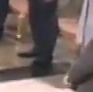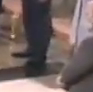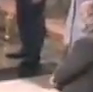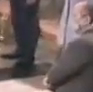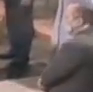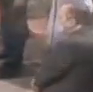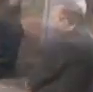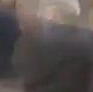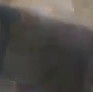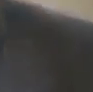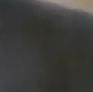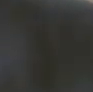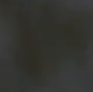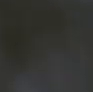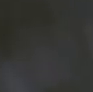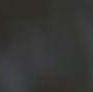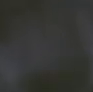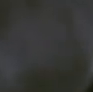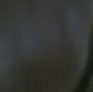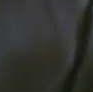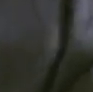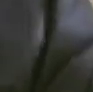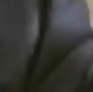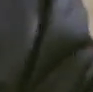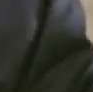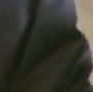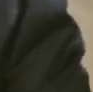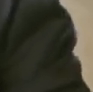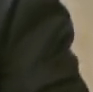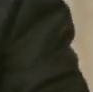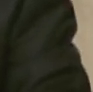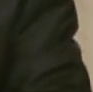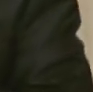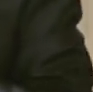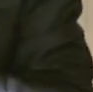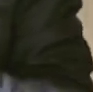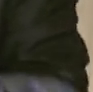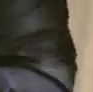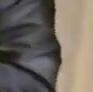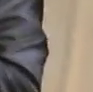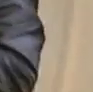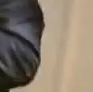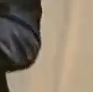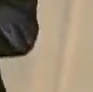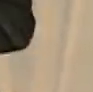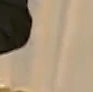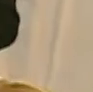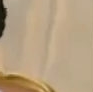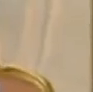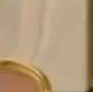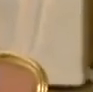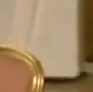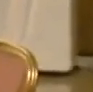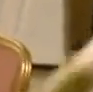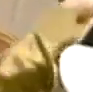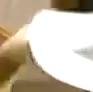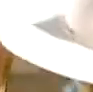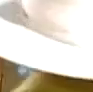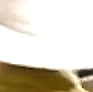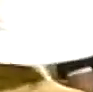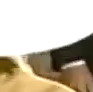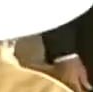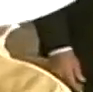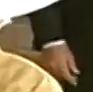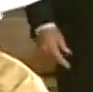otros próceres como Guaycaipuro o nuestro libertador Simón Bolívar sean parte del ejemplo para las nuevas generaciones, que se